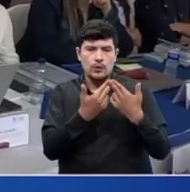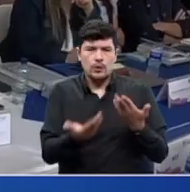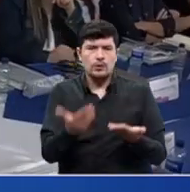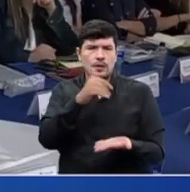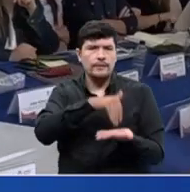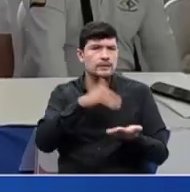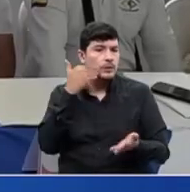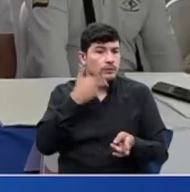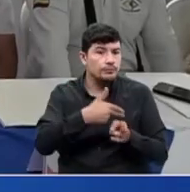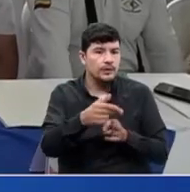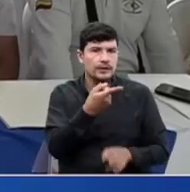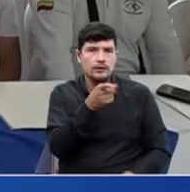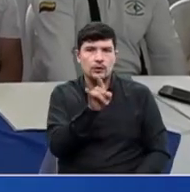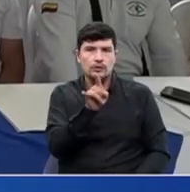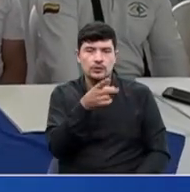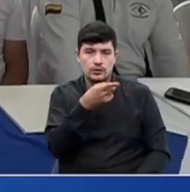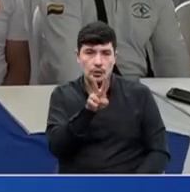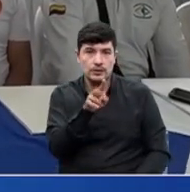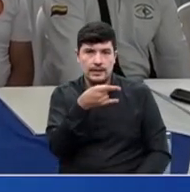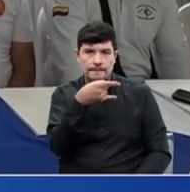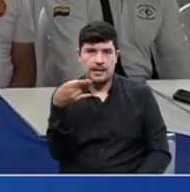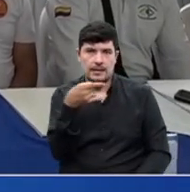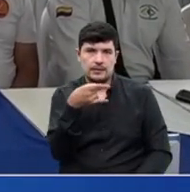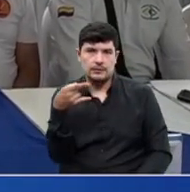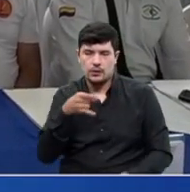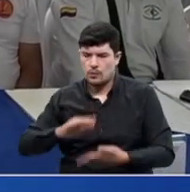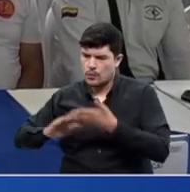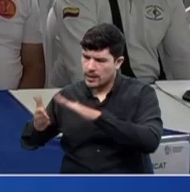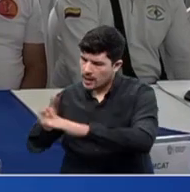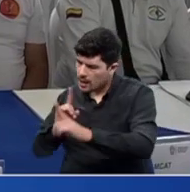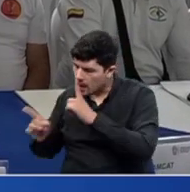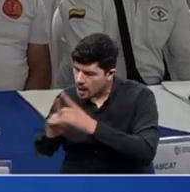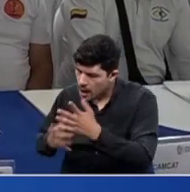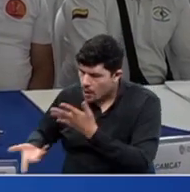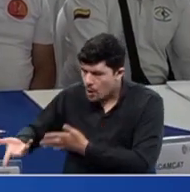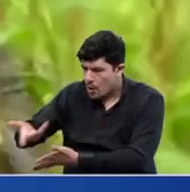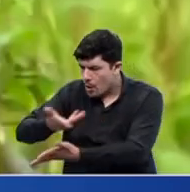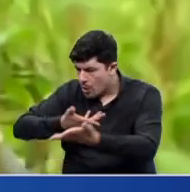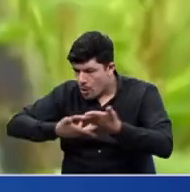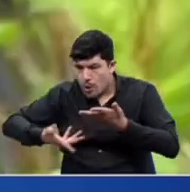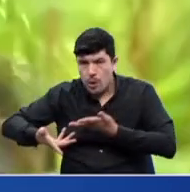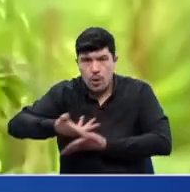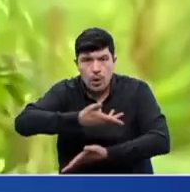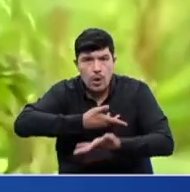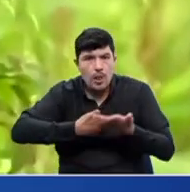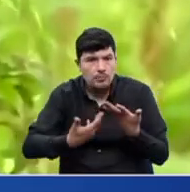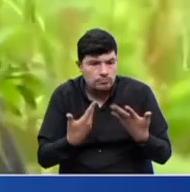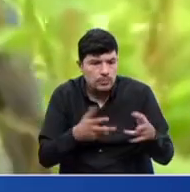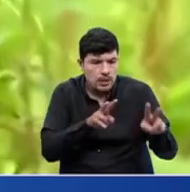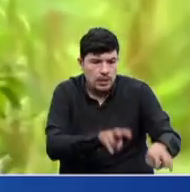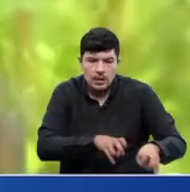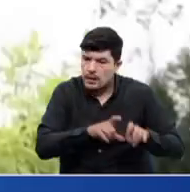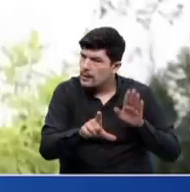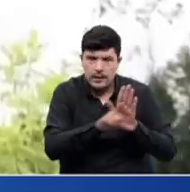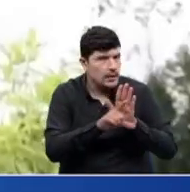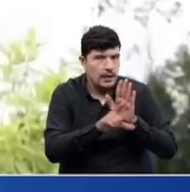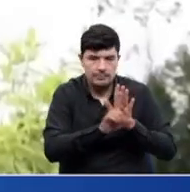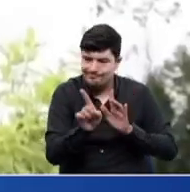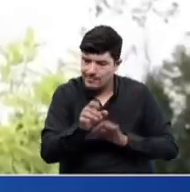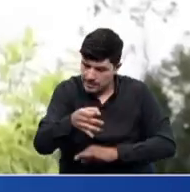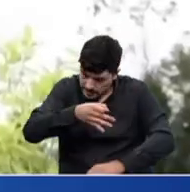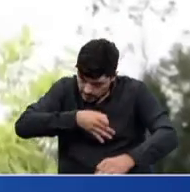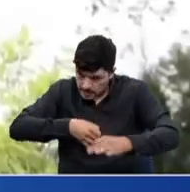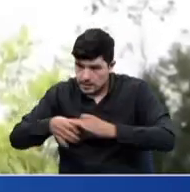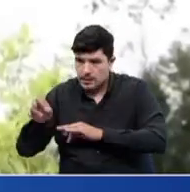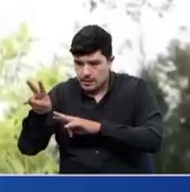el próximo 12 de marzo para dialogar en el territorio con la comunidad, que espera alternativas de siembra de productos agrícolas ante la crisis que se